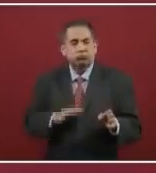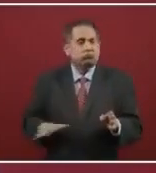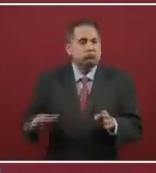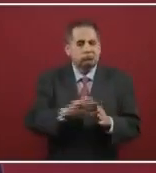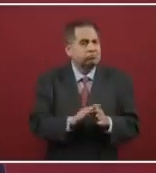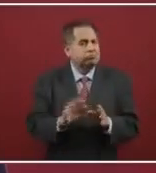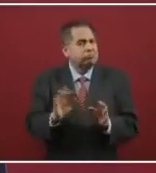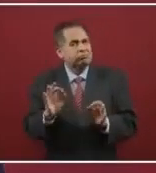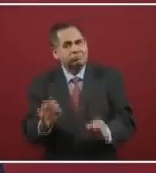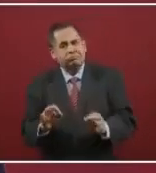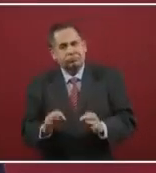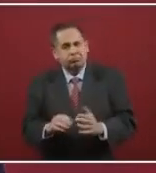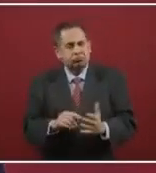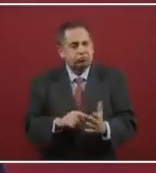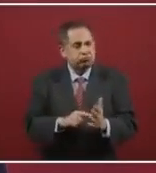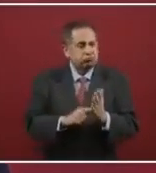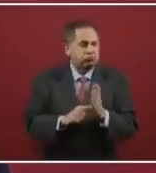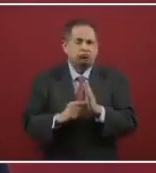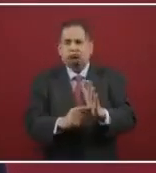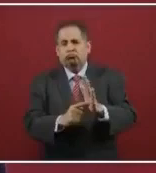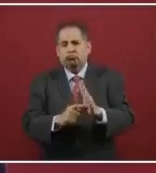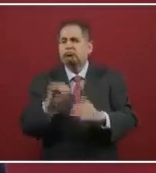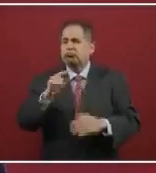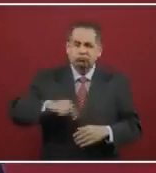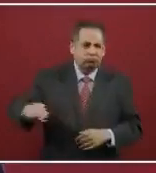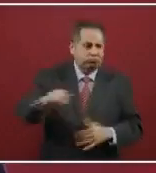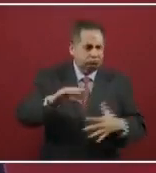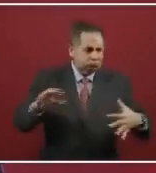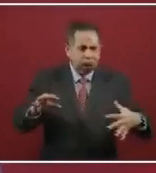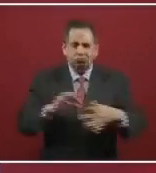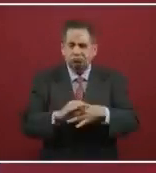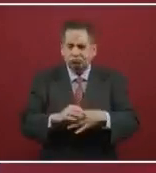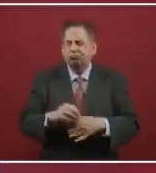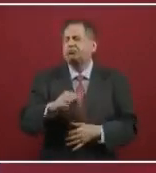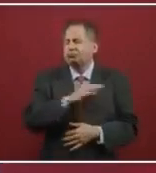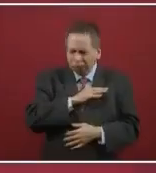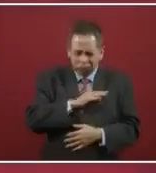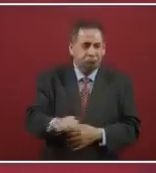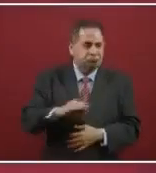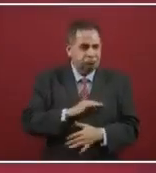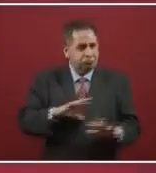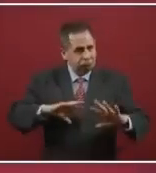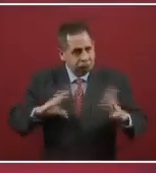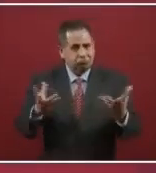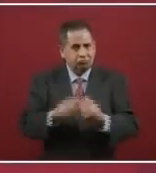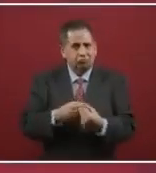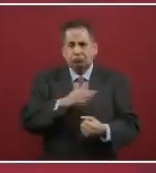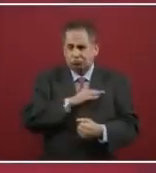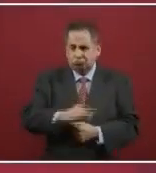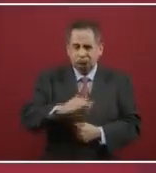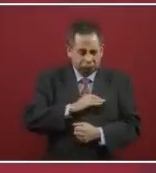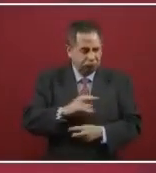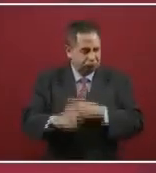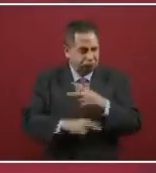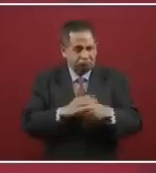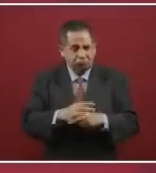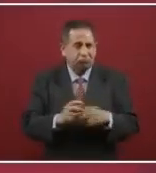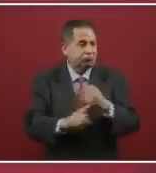se demostró que podemos, entre todos, enfrentar los